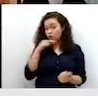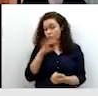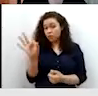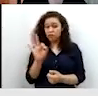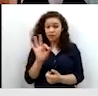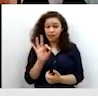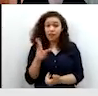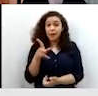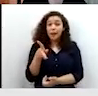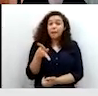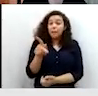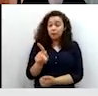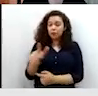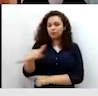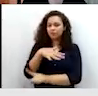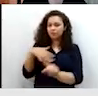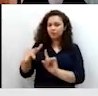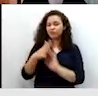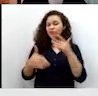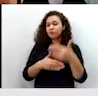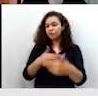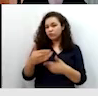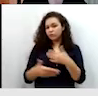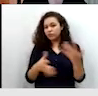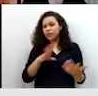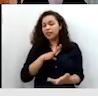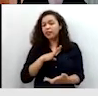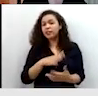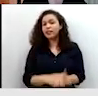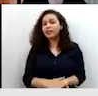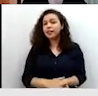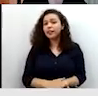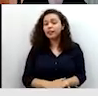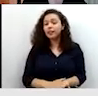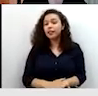Pero la situación que podríamos estar presentando en estos casos es de que